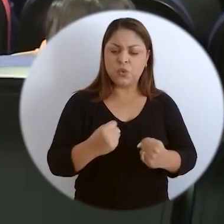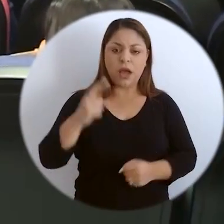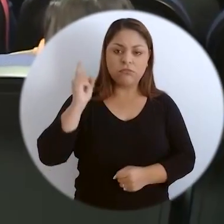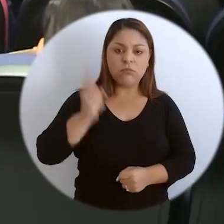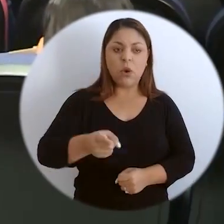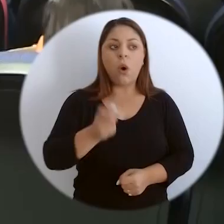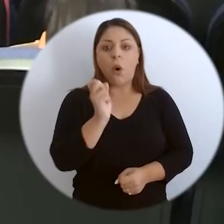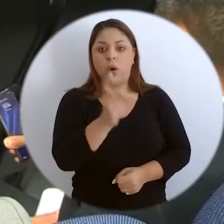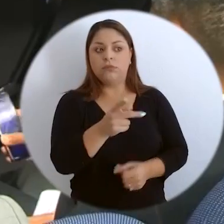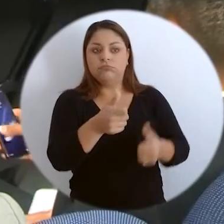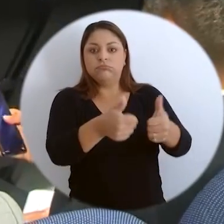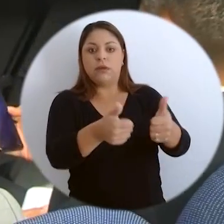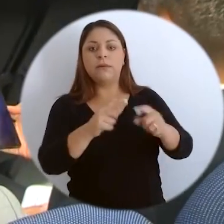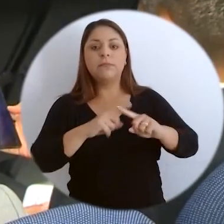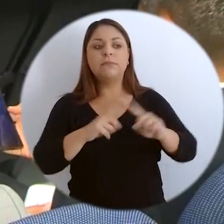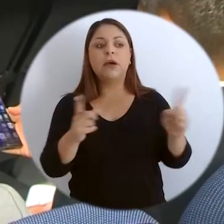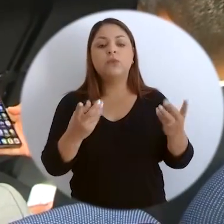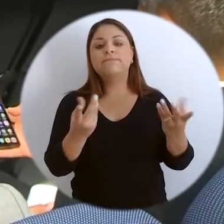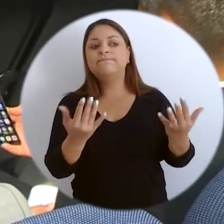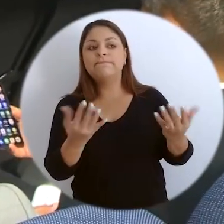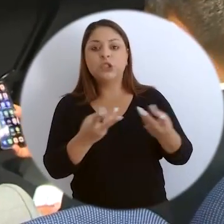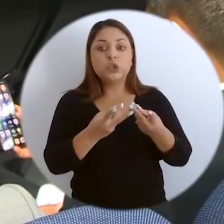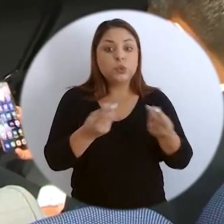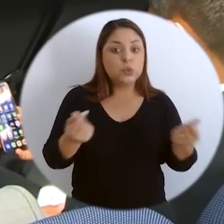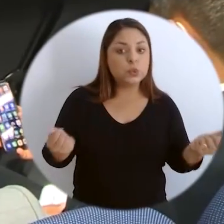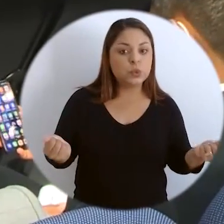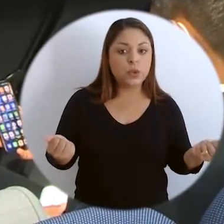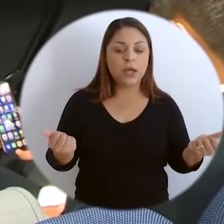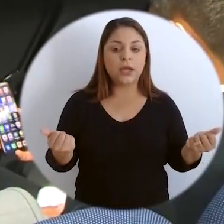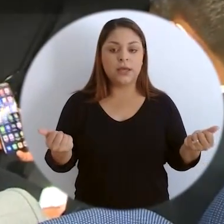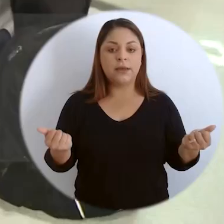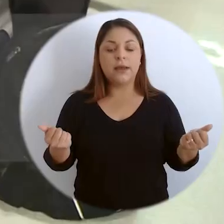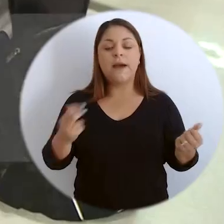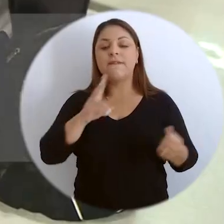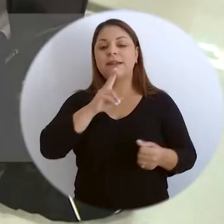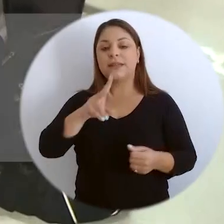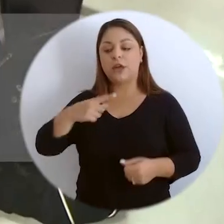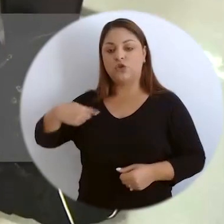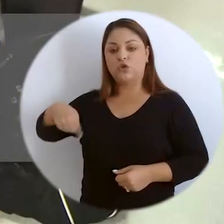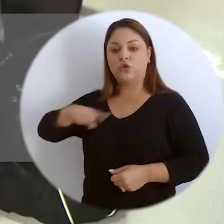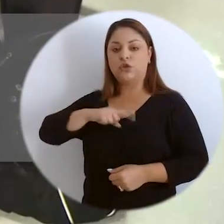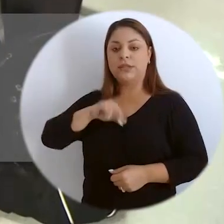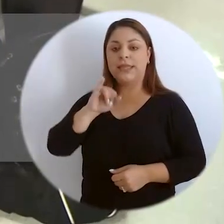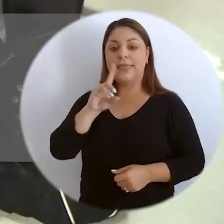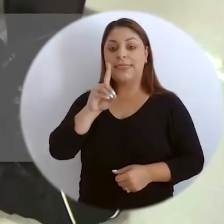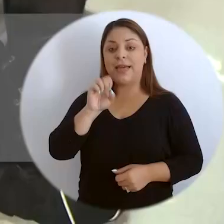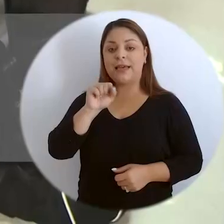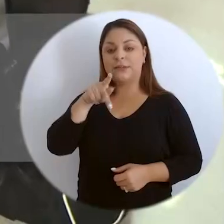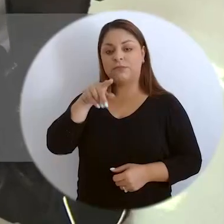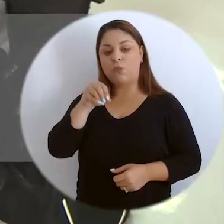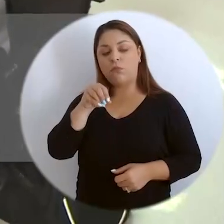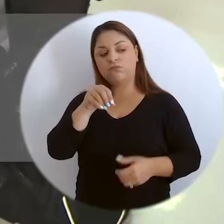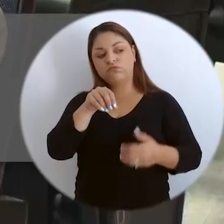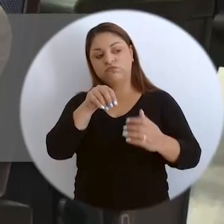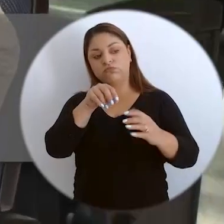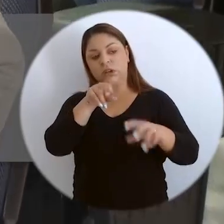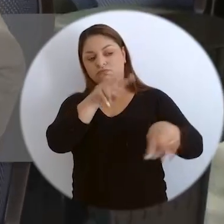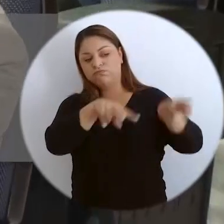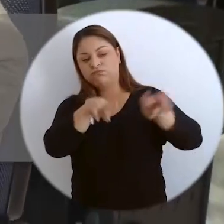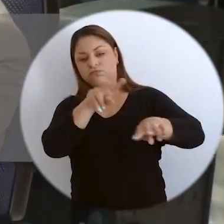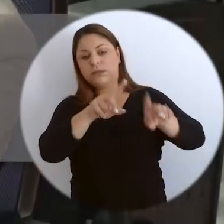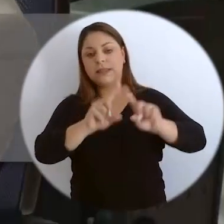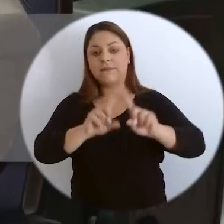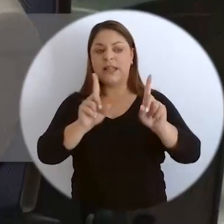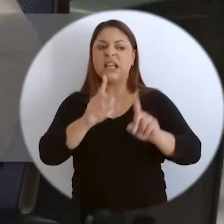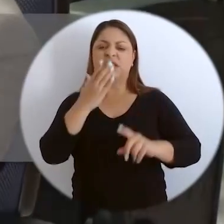fuerte, necesito resolución de problemas, ¿no? En ese sentido, por eso muchas personas han tal